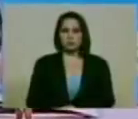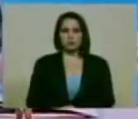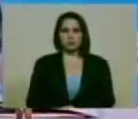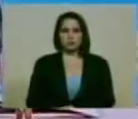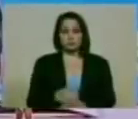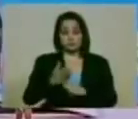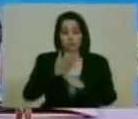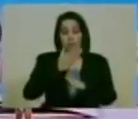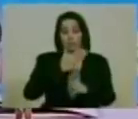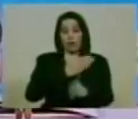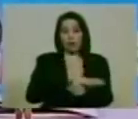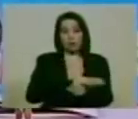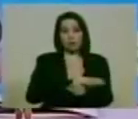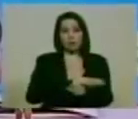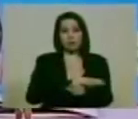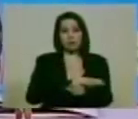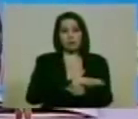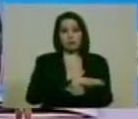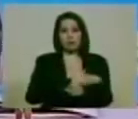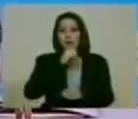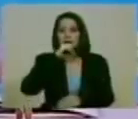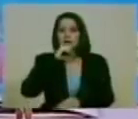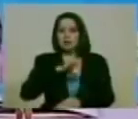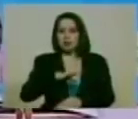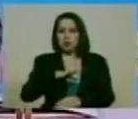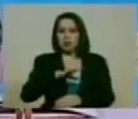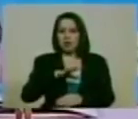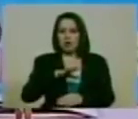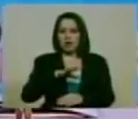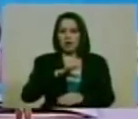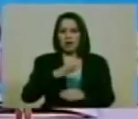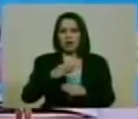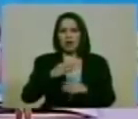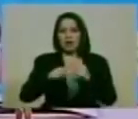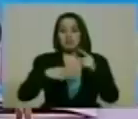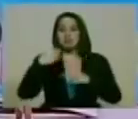Hay un antes y un después de Chávez.